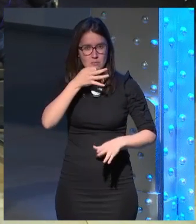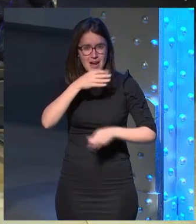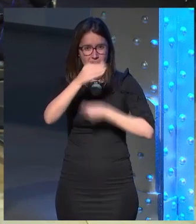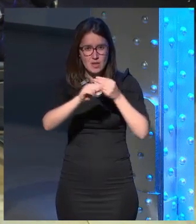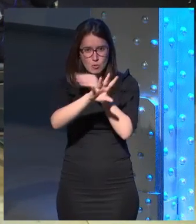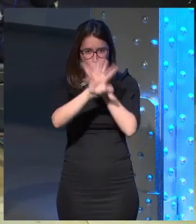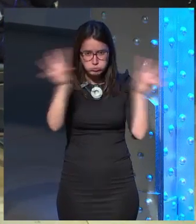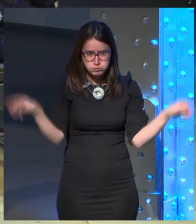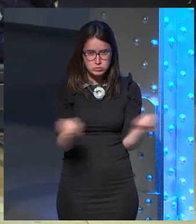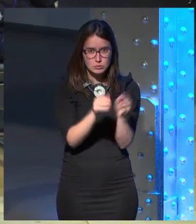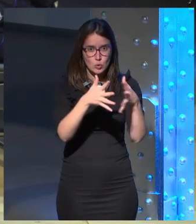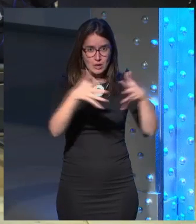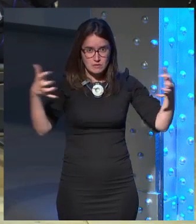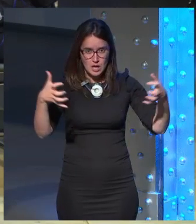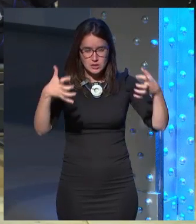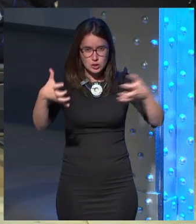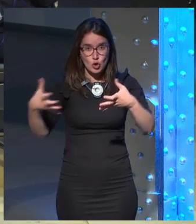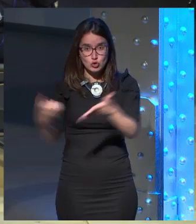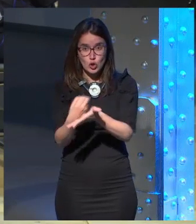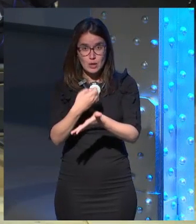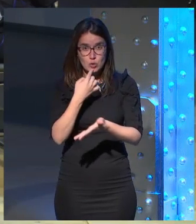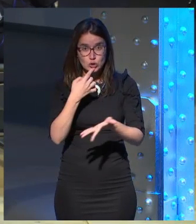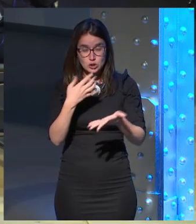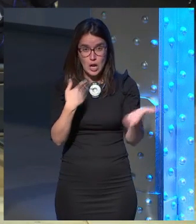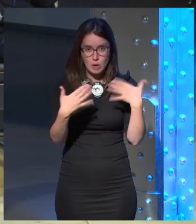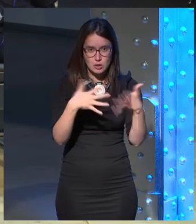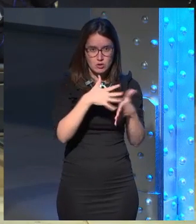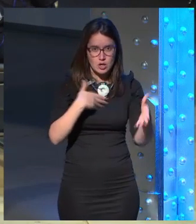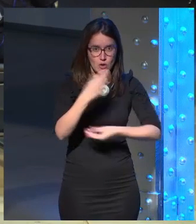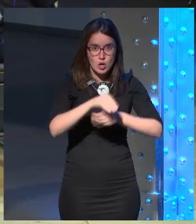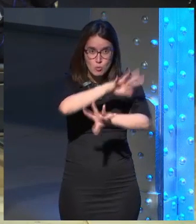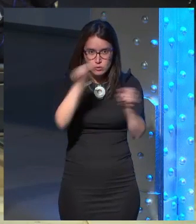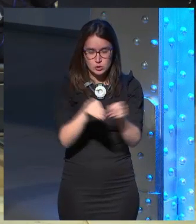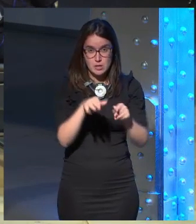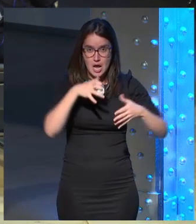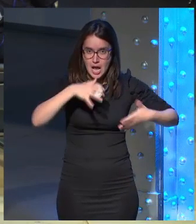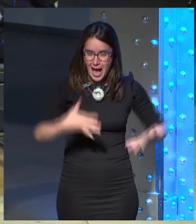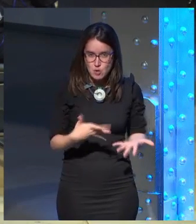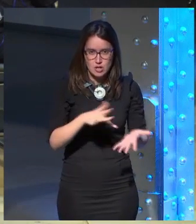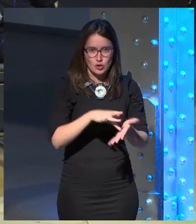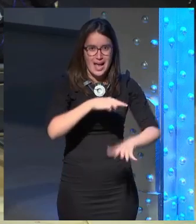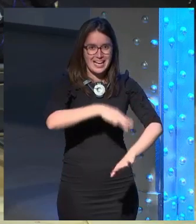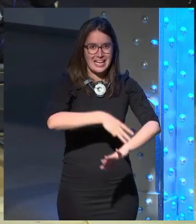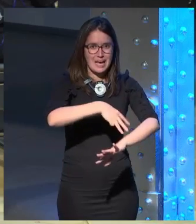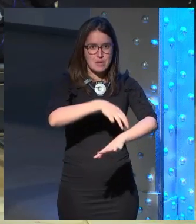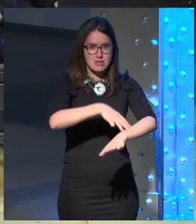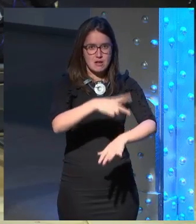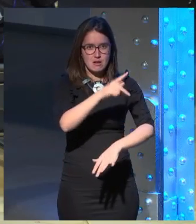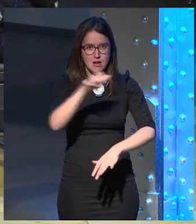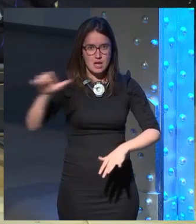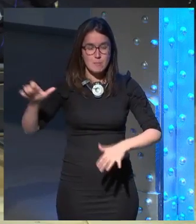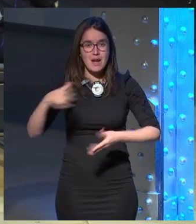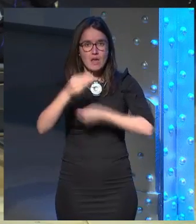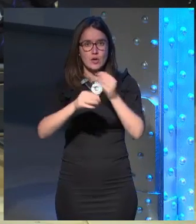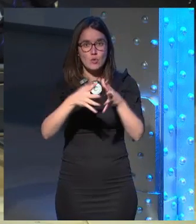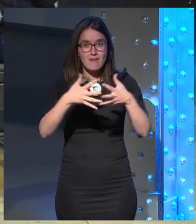recopilando con unas frases todo lo que hemos dicho durante esta conversación. Y es el momento, capitán Kelly, de que nos diga esa frase de